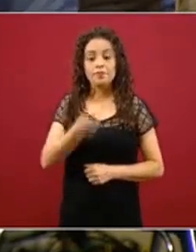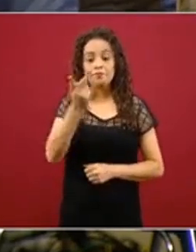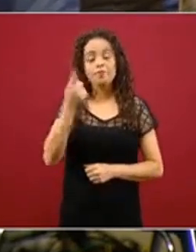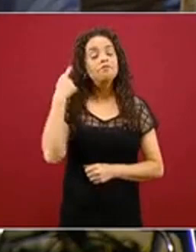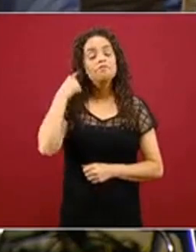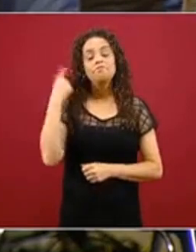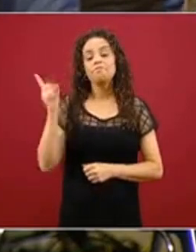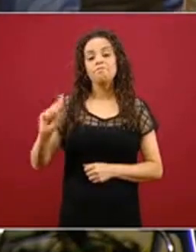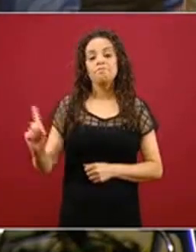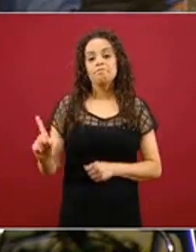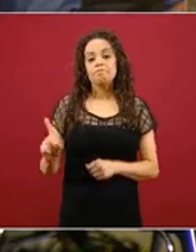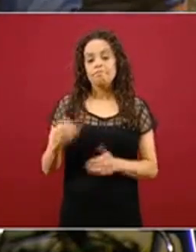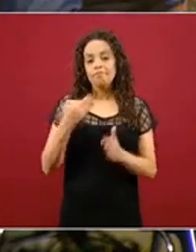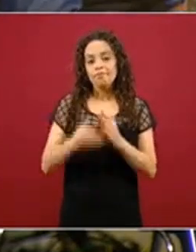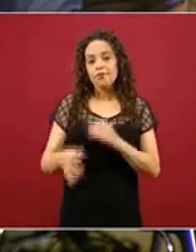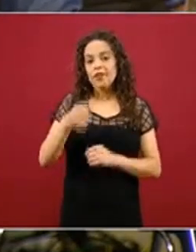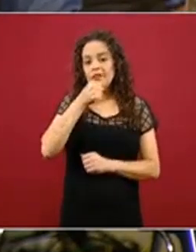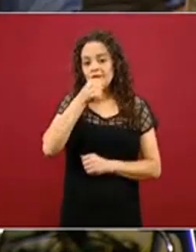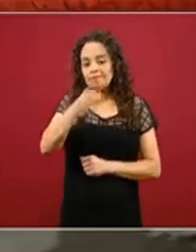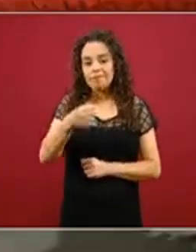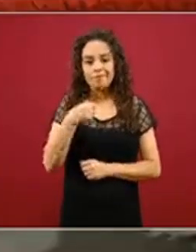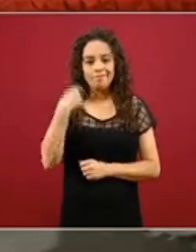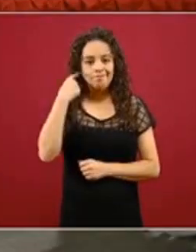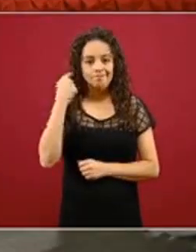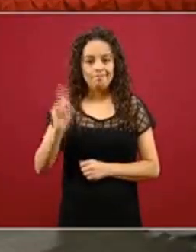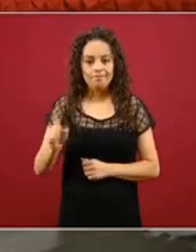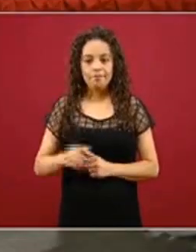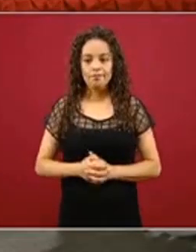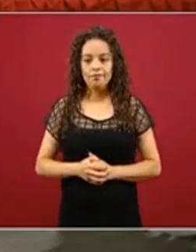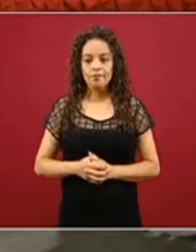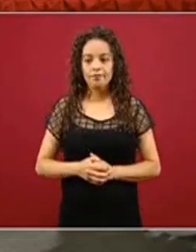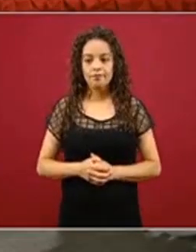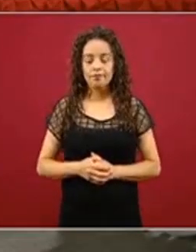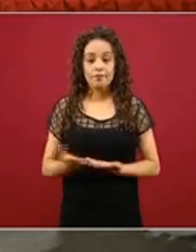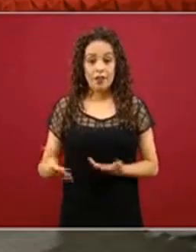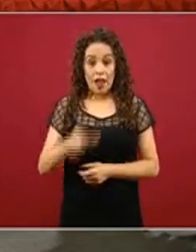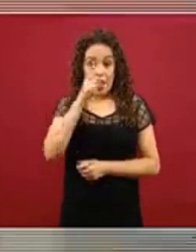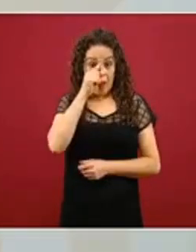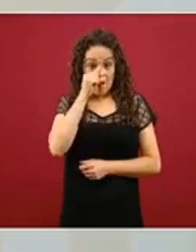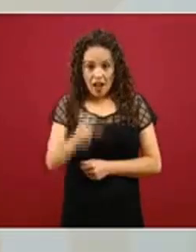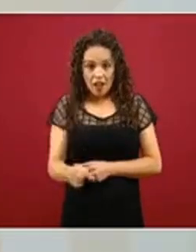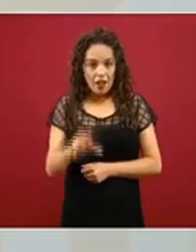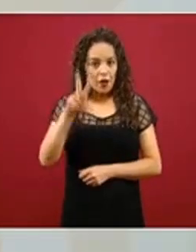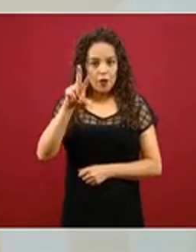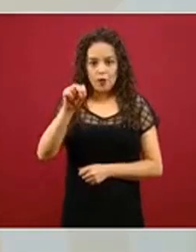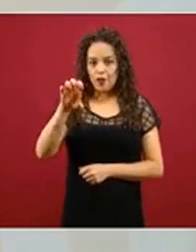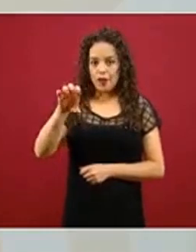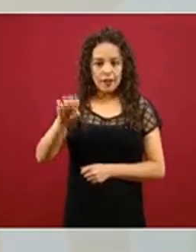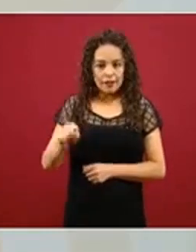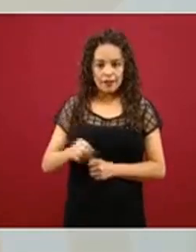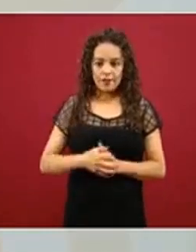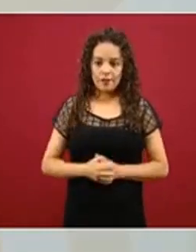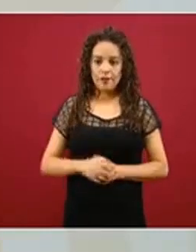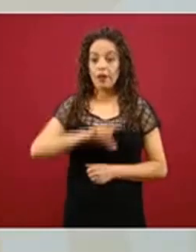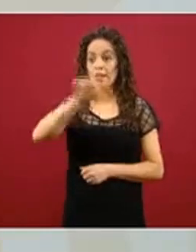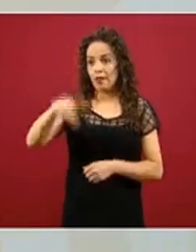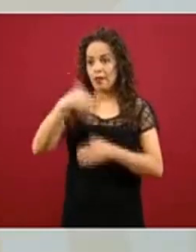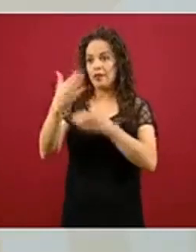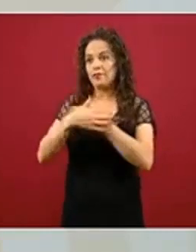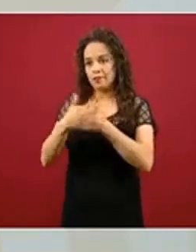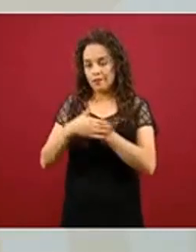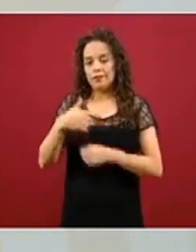ciclo terminaba en 25. No se trata de falla. Los modelos, eso también lo hemos dicho, vamos a hacer un video que se llame